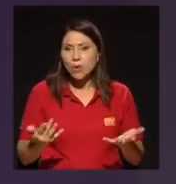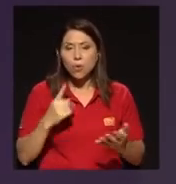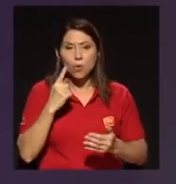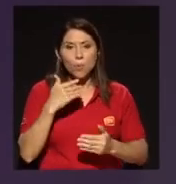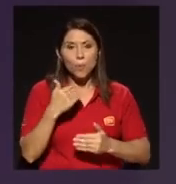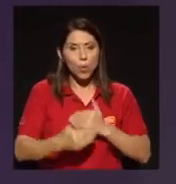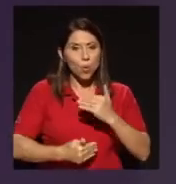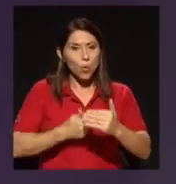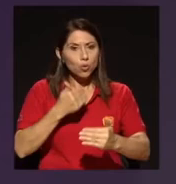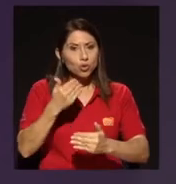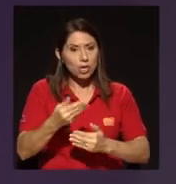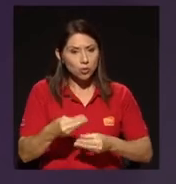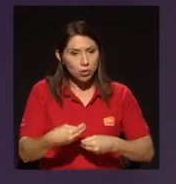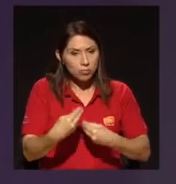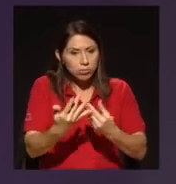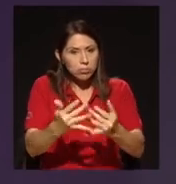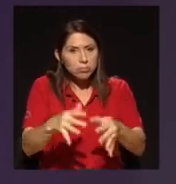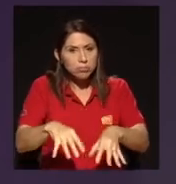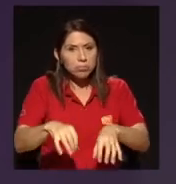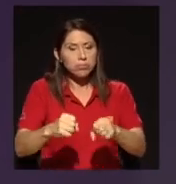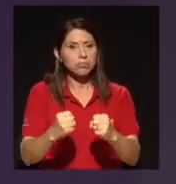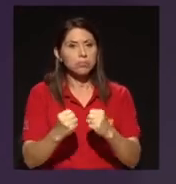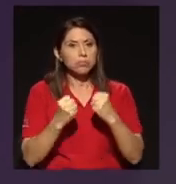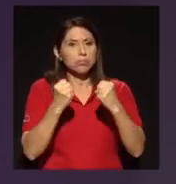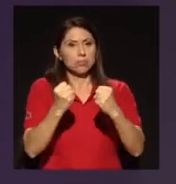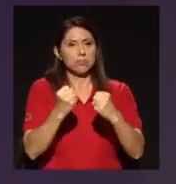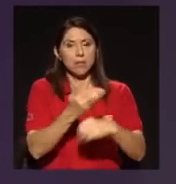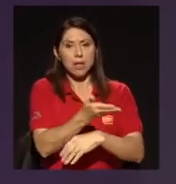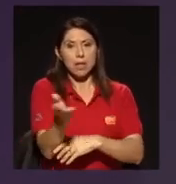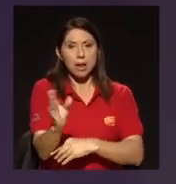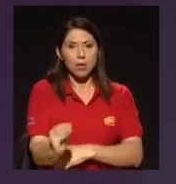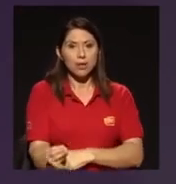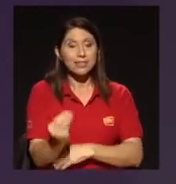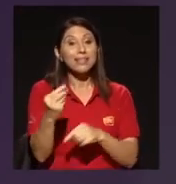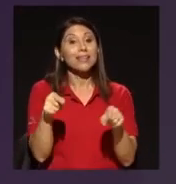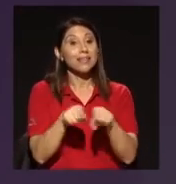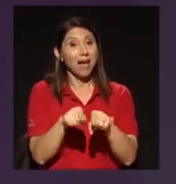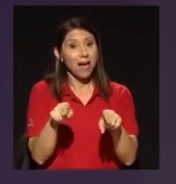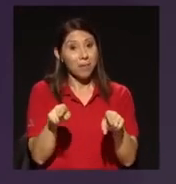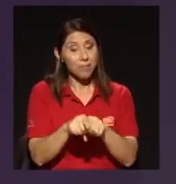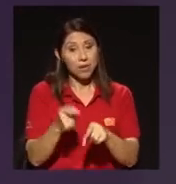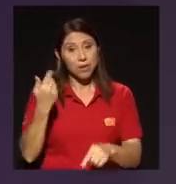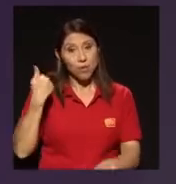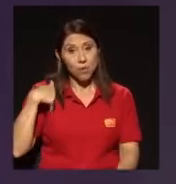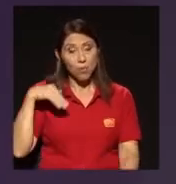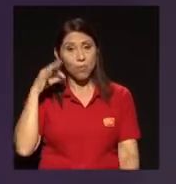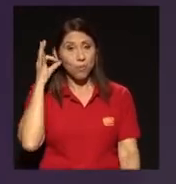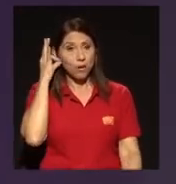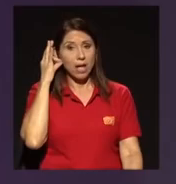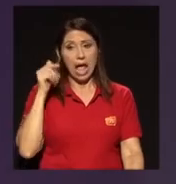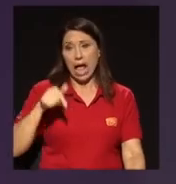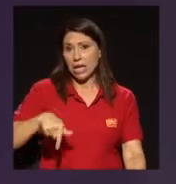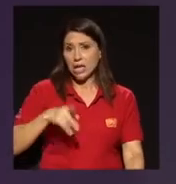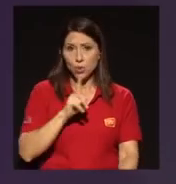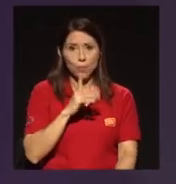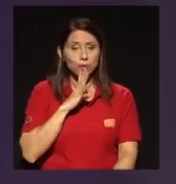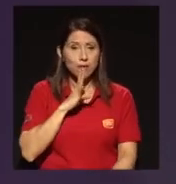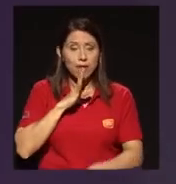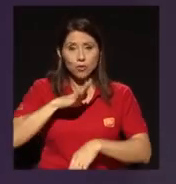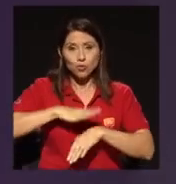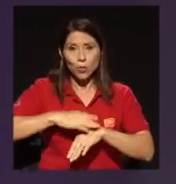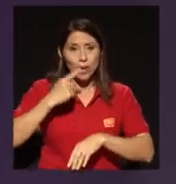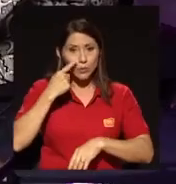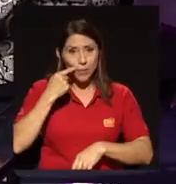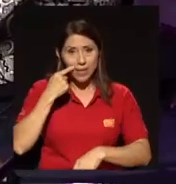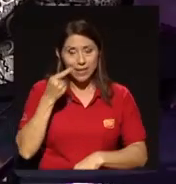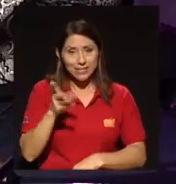de empoderamiento del adolescente, también del adolescente, uh-huh. y aquí no hemos hablado de los padres de los